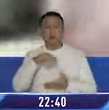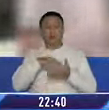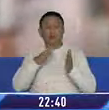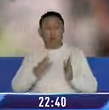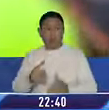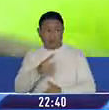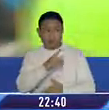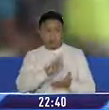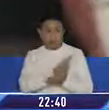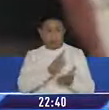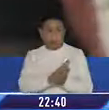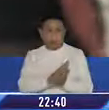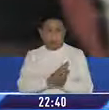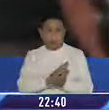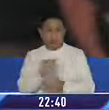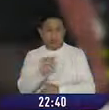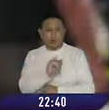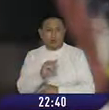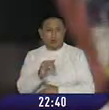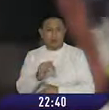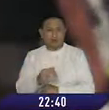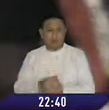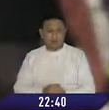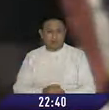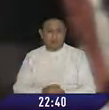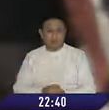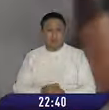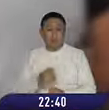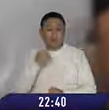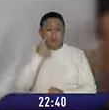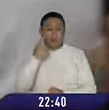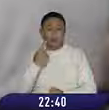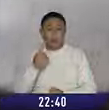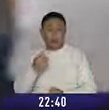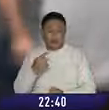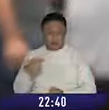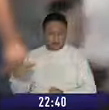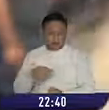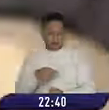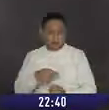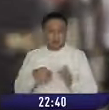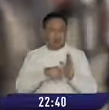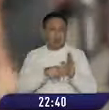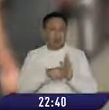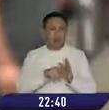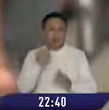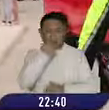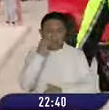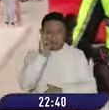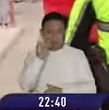este mismo plantel resultaron intoxicados, las pruebas toxicológicas salieron negativas a drogas. Con cámaras de